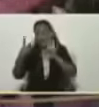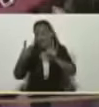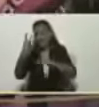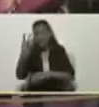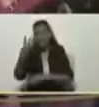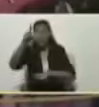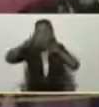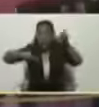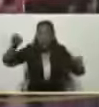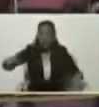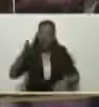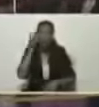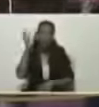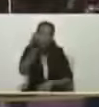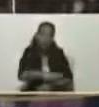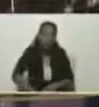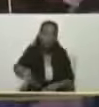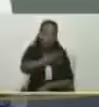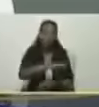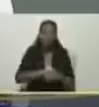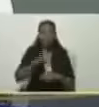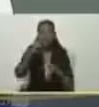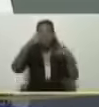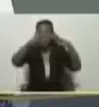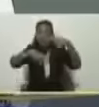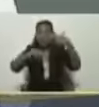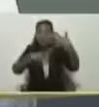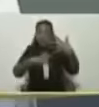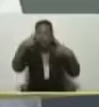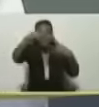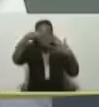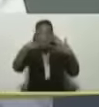6.591.774 mujeres en los 7 vértices.